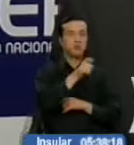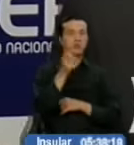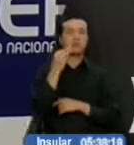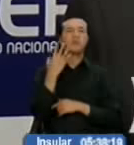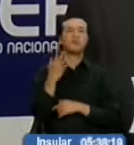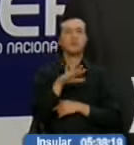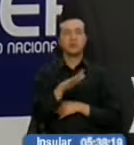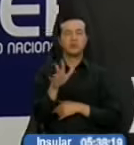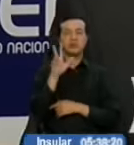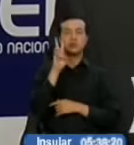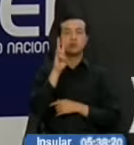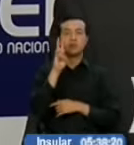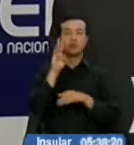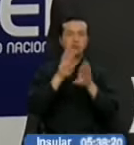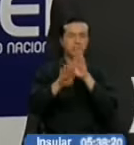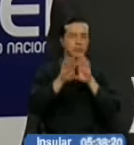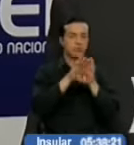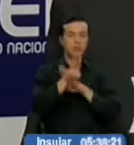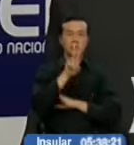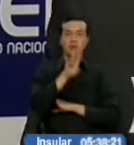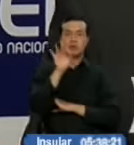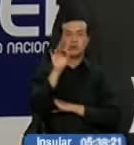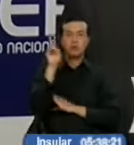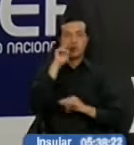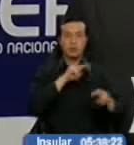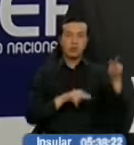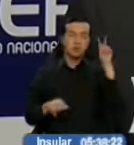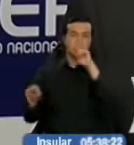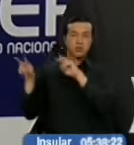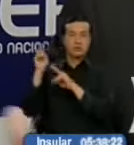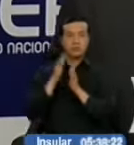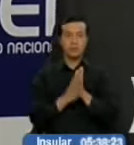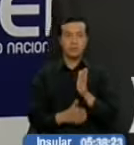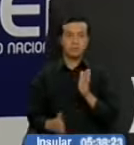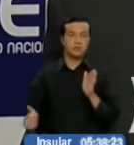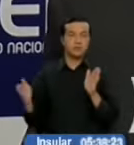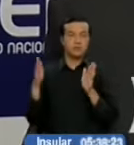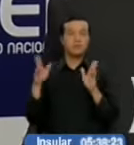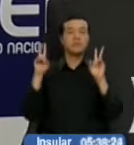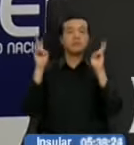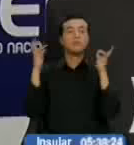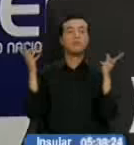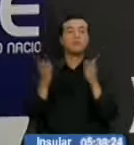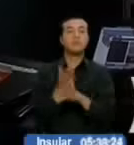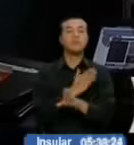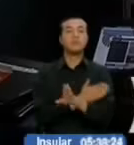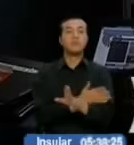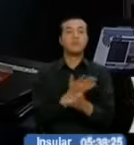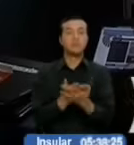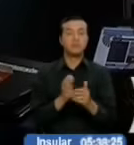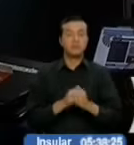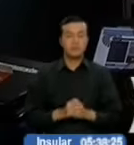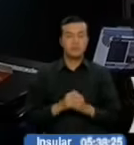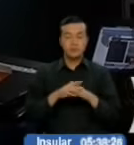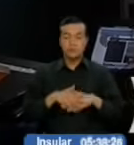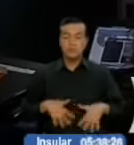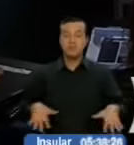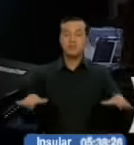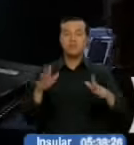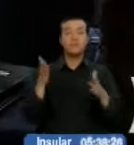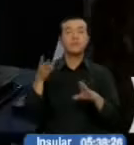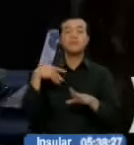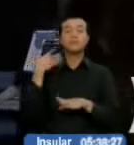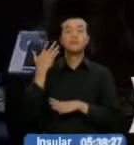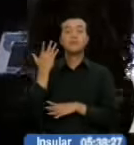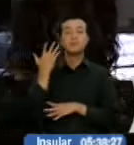alrededor de 6 allanamientos y 29 inspecciones en lo que va este tiempo en relación a lo que es la subasta inversa. En este espacio, además, anunciaron